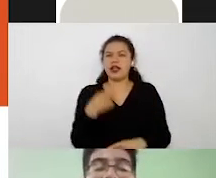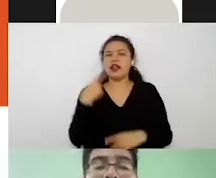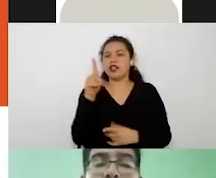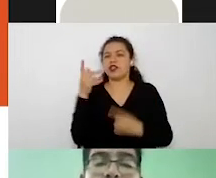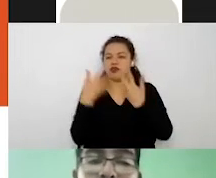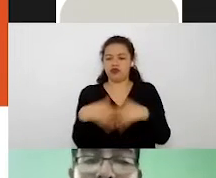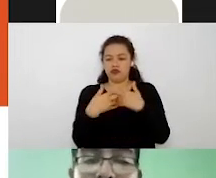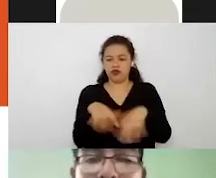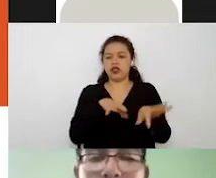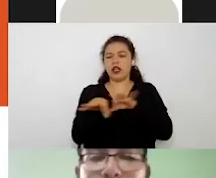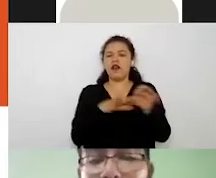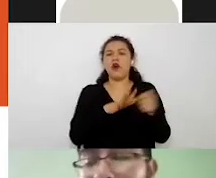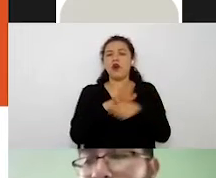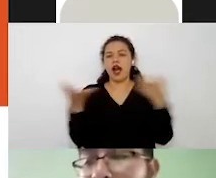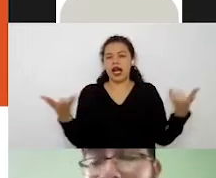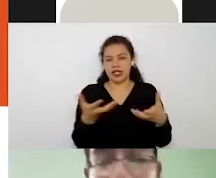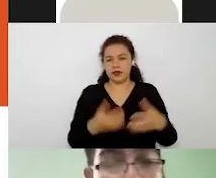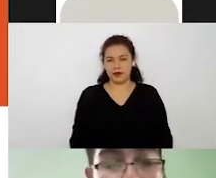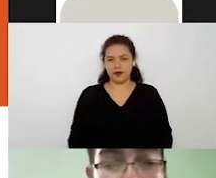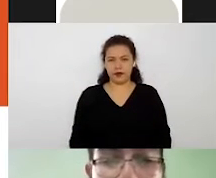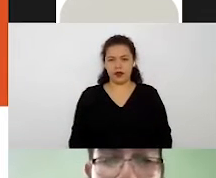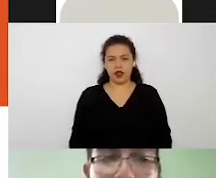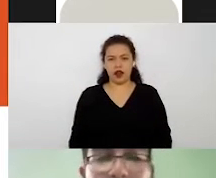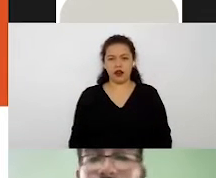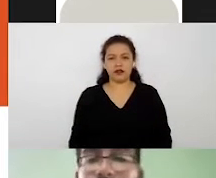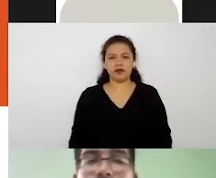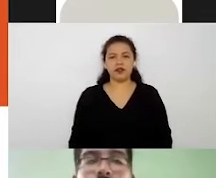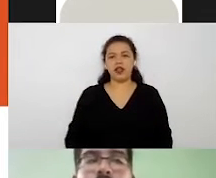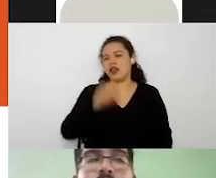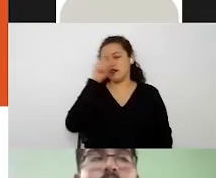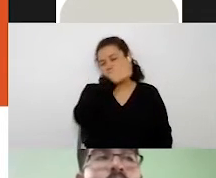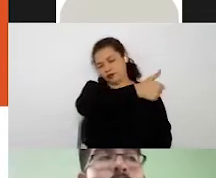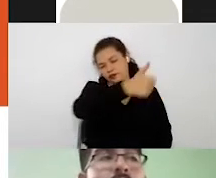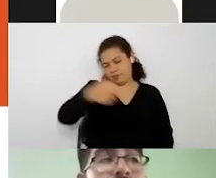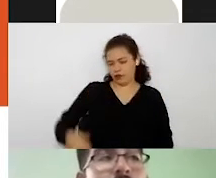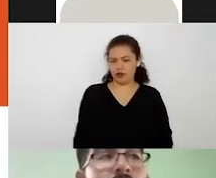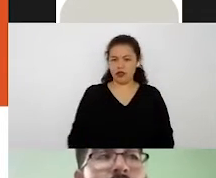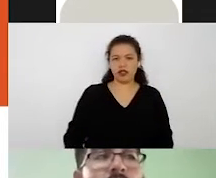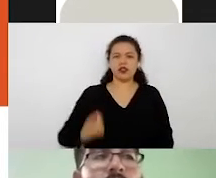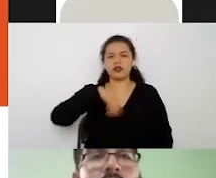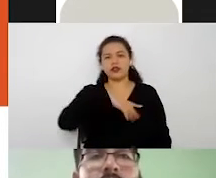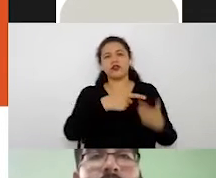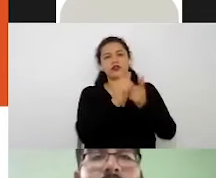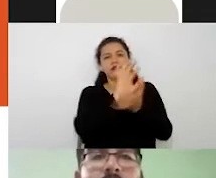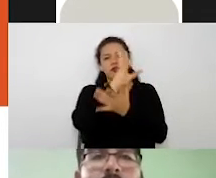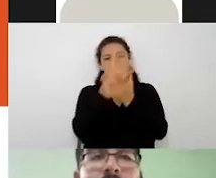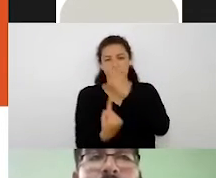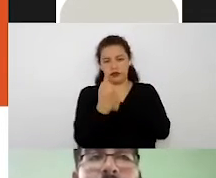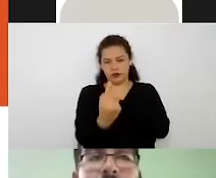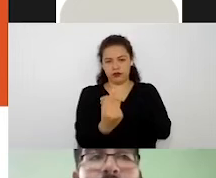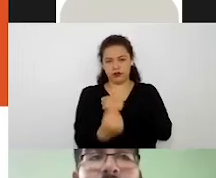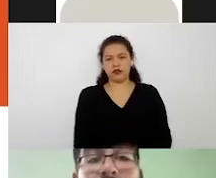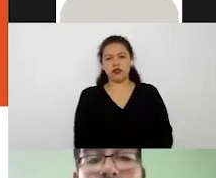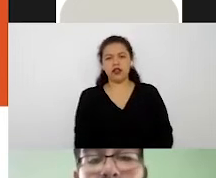del equipo que voy a utilizar. Y así para cada caso, en caso de que fuéramos multibrigadistas y